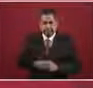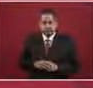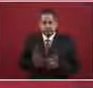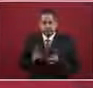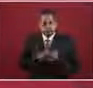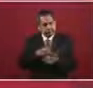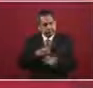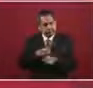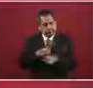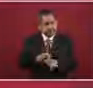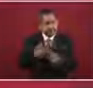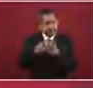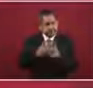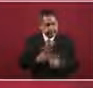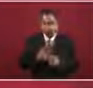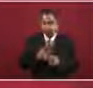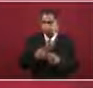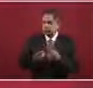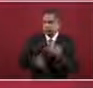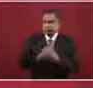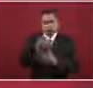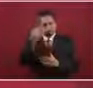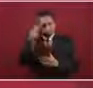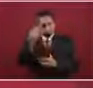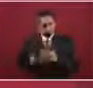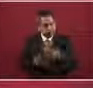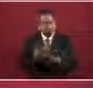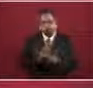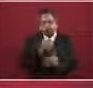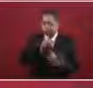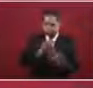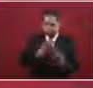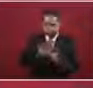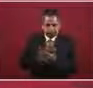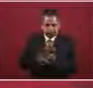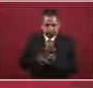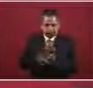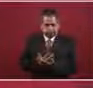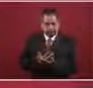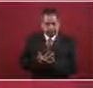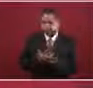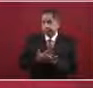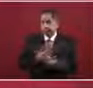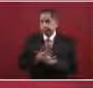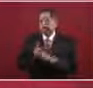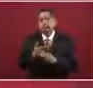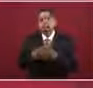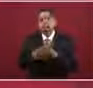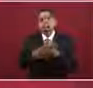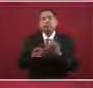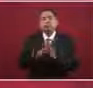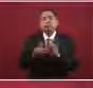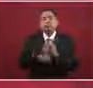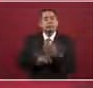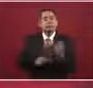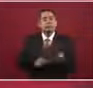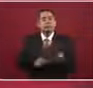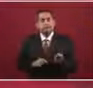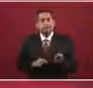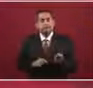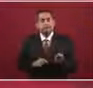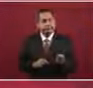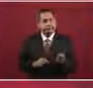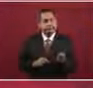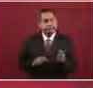insistido en nuevas iniciativas, porque lo que queremos es sacar lo que está ahí